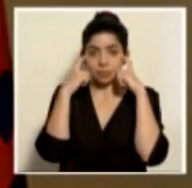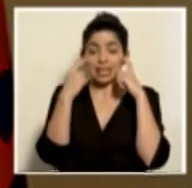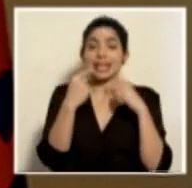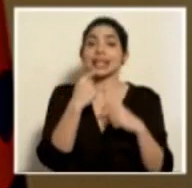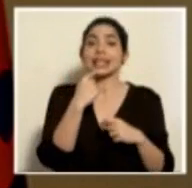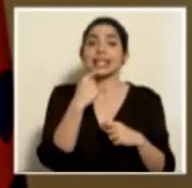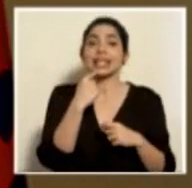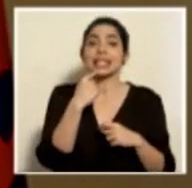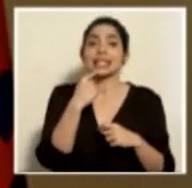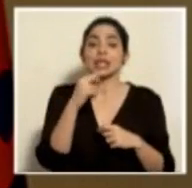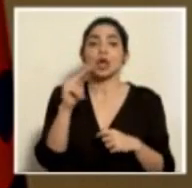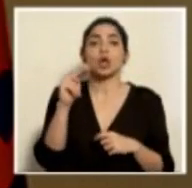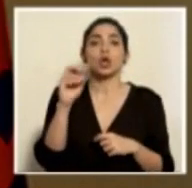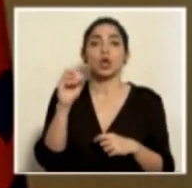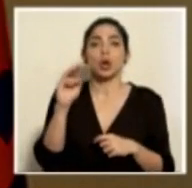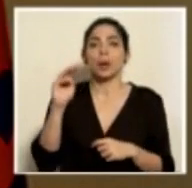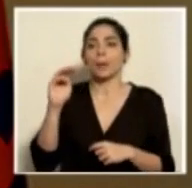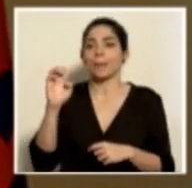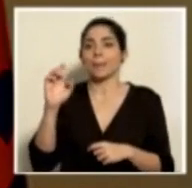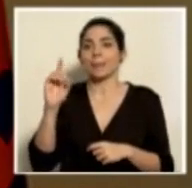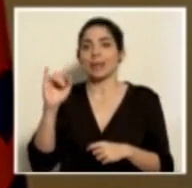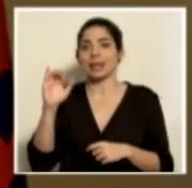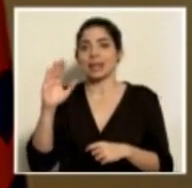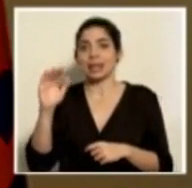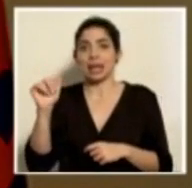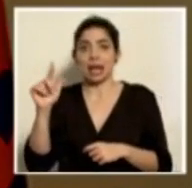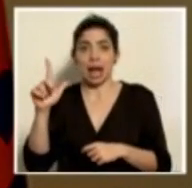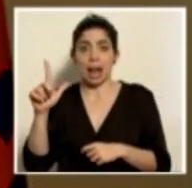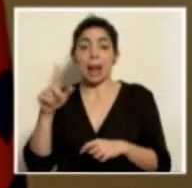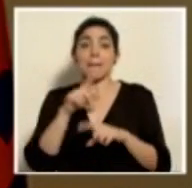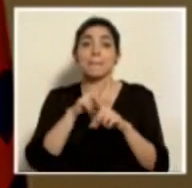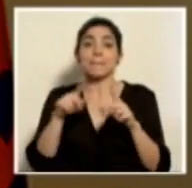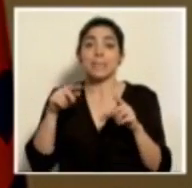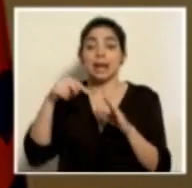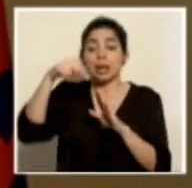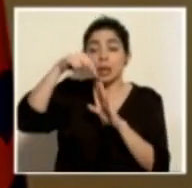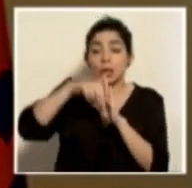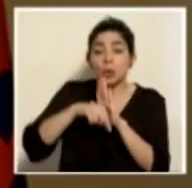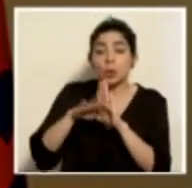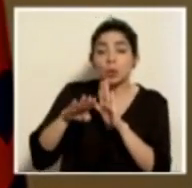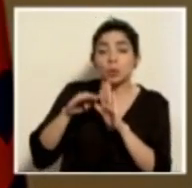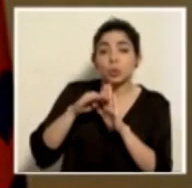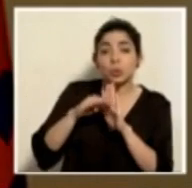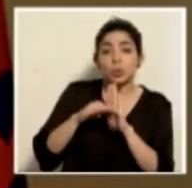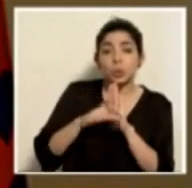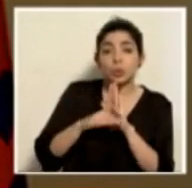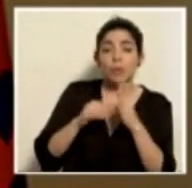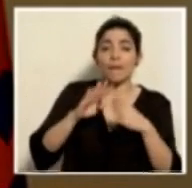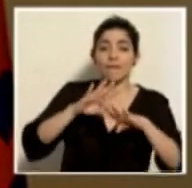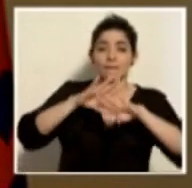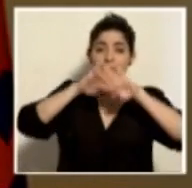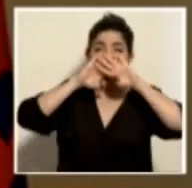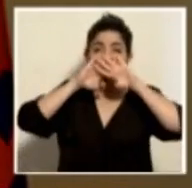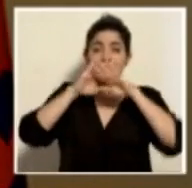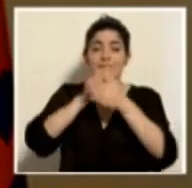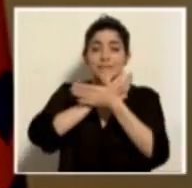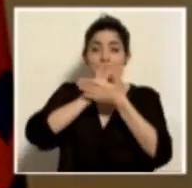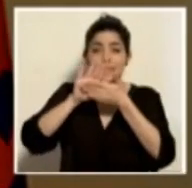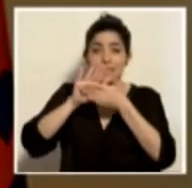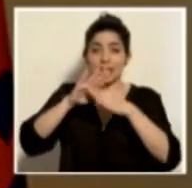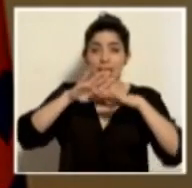dicen no medical, pero que tienen las mismas especificaciones de filtrado que